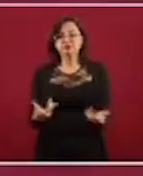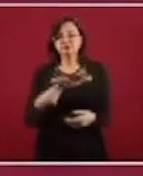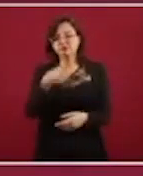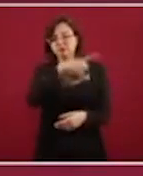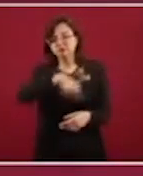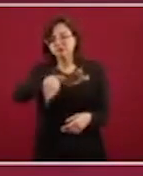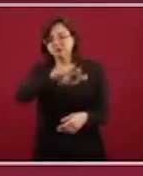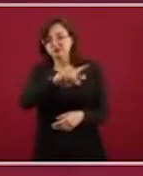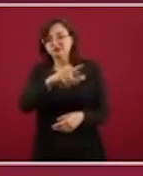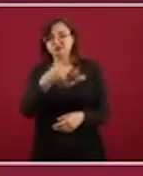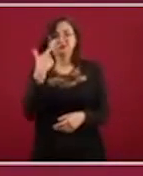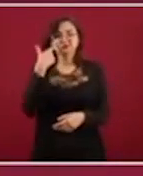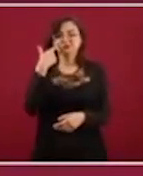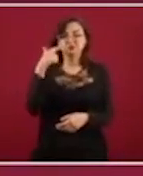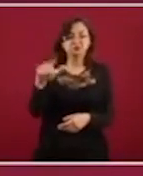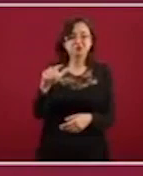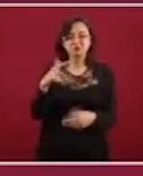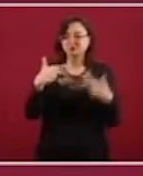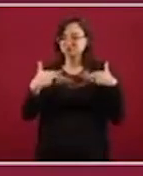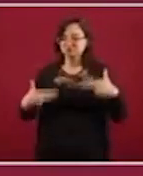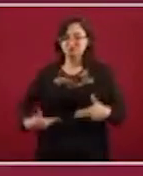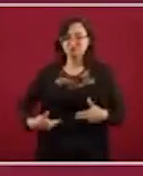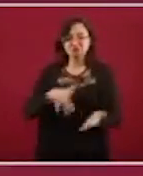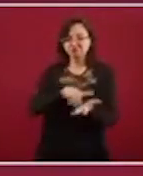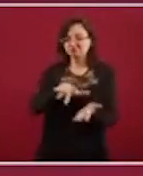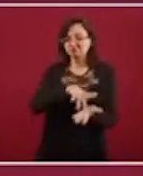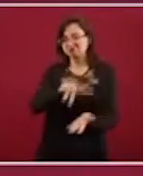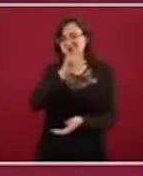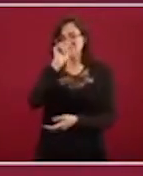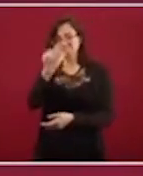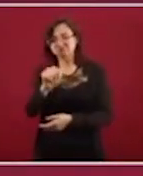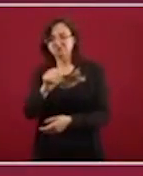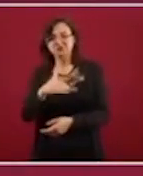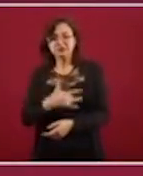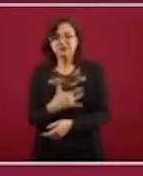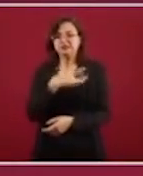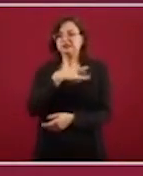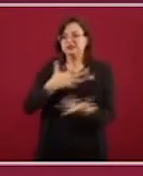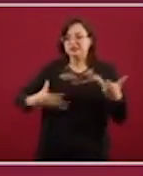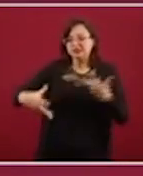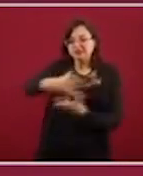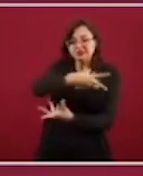convicción, por humanismo, por sensibilidad,